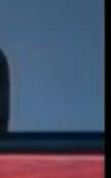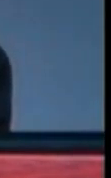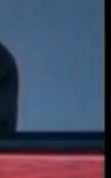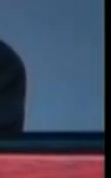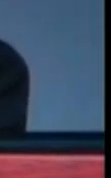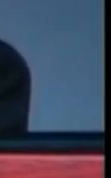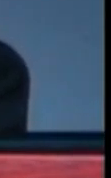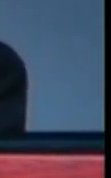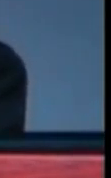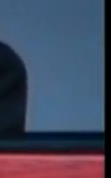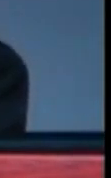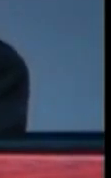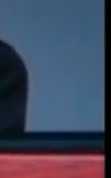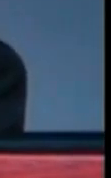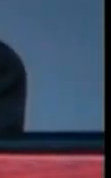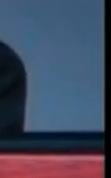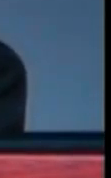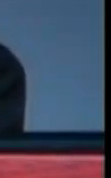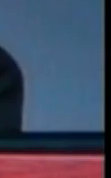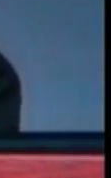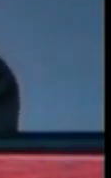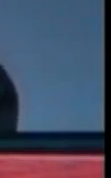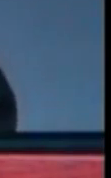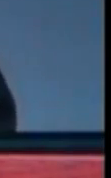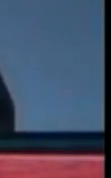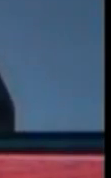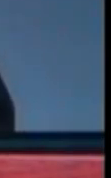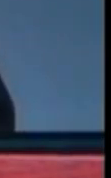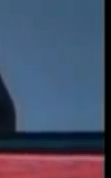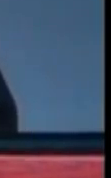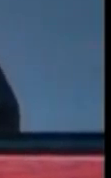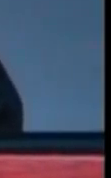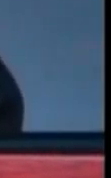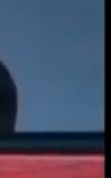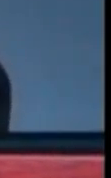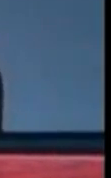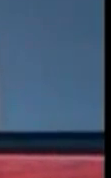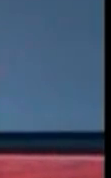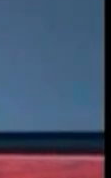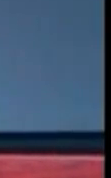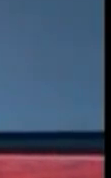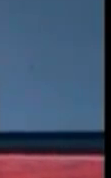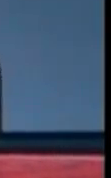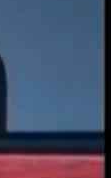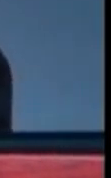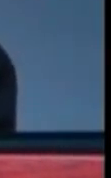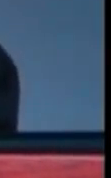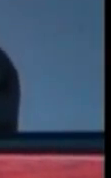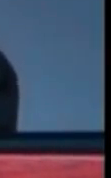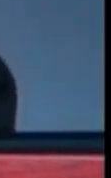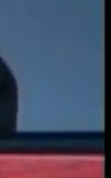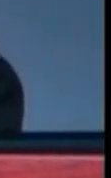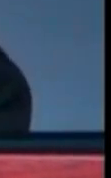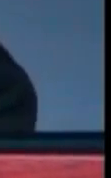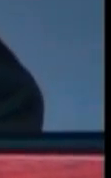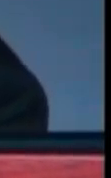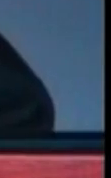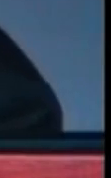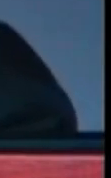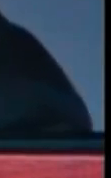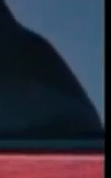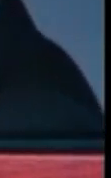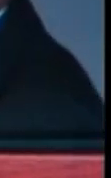sentamos, afrontamos y luchamos en nuestra parcela por la inclusión. Más que diría por la inclusión, por la educación,